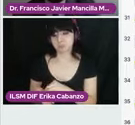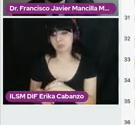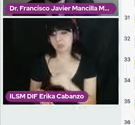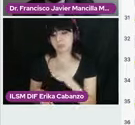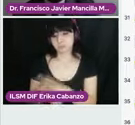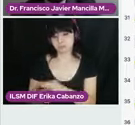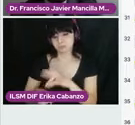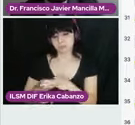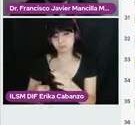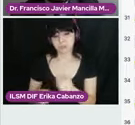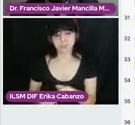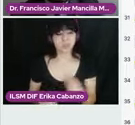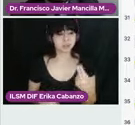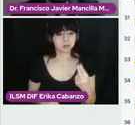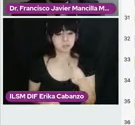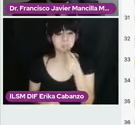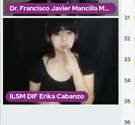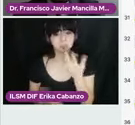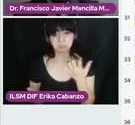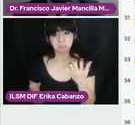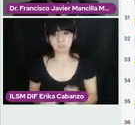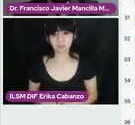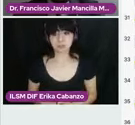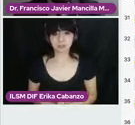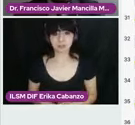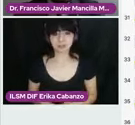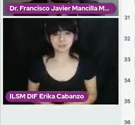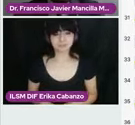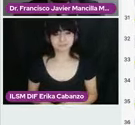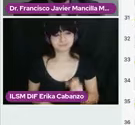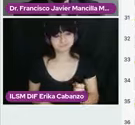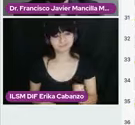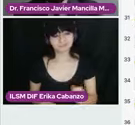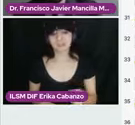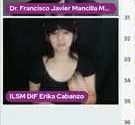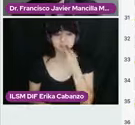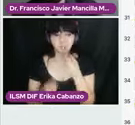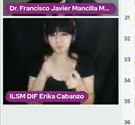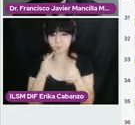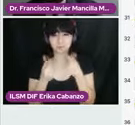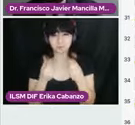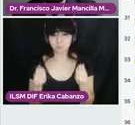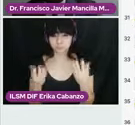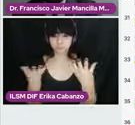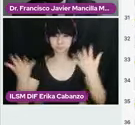Sí, nada más aumenta el uso el abuso de medicamentos y por ende